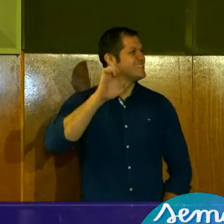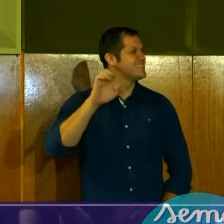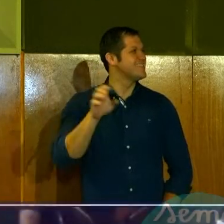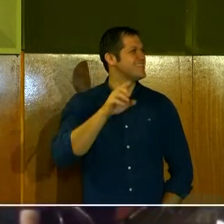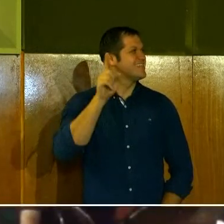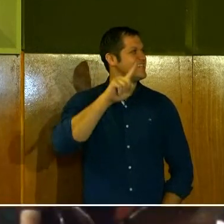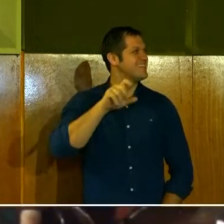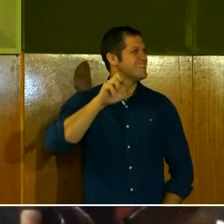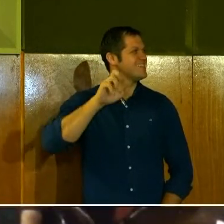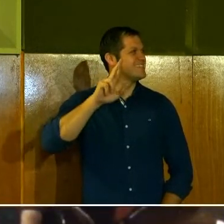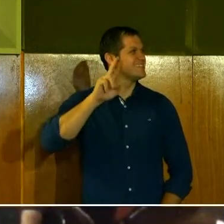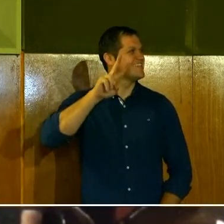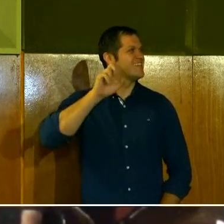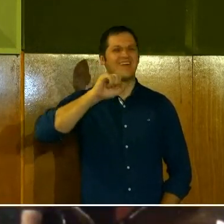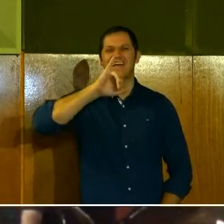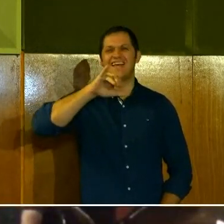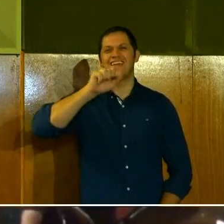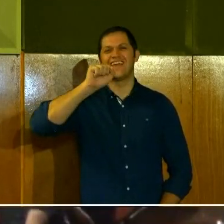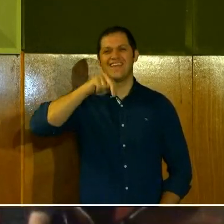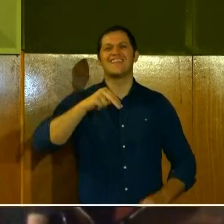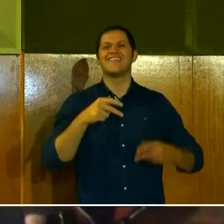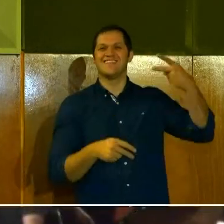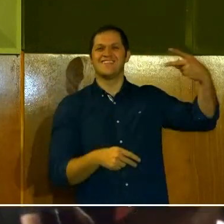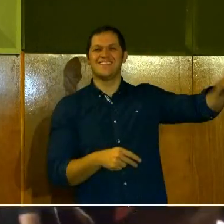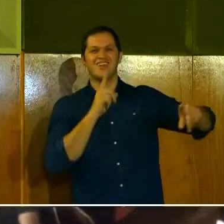tú que levantaste la mano primero